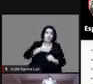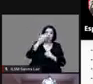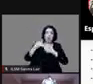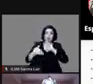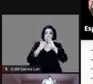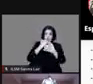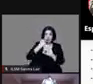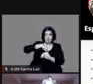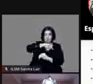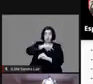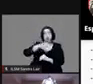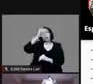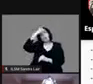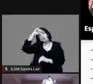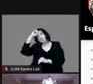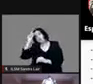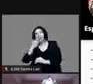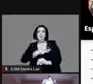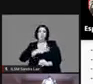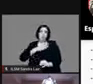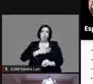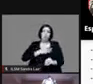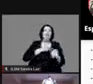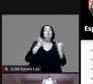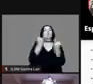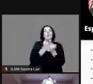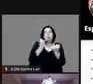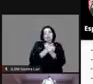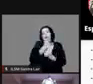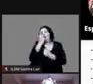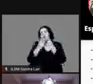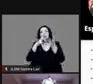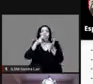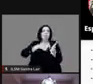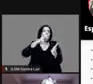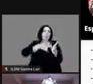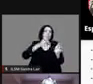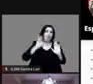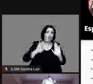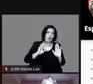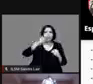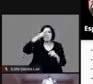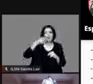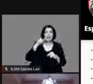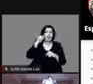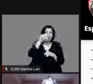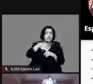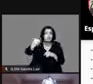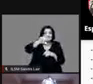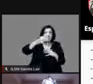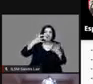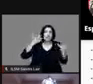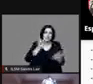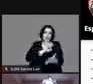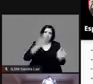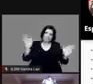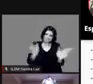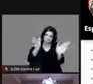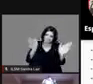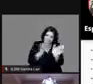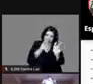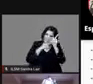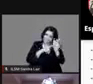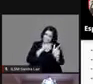nosotros vamos a dar nuestra opinión nuestros comentarios por supuesto críticos pero con el afán de que ustedes puedan pues animarse en el